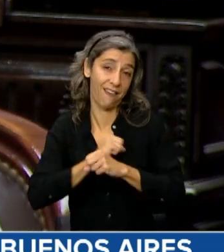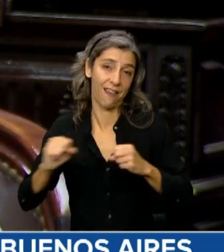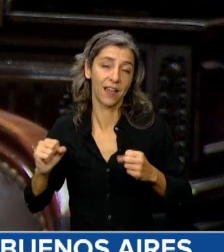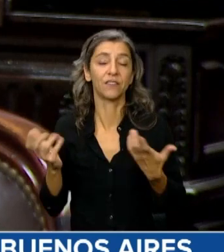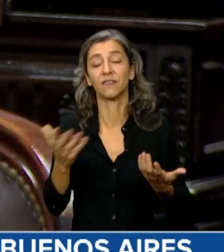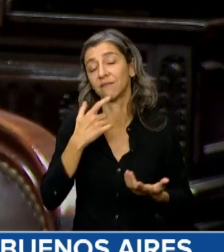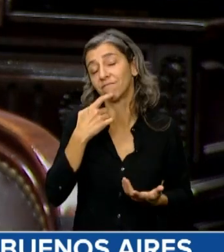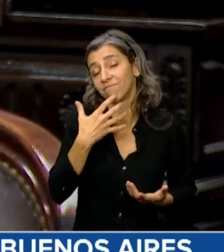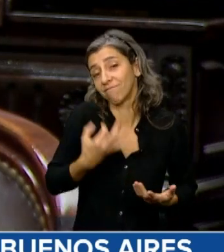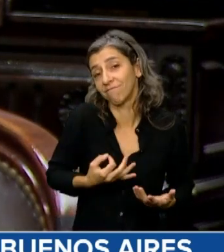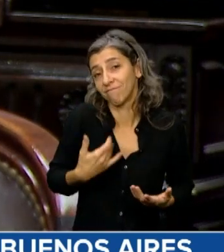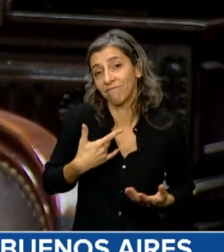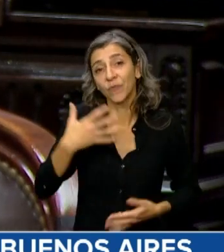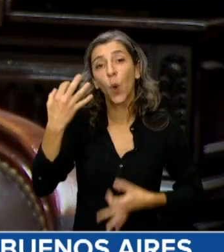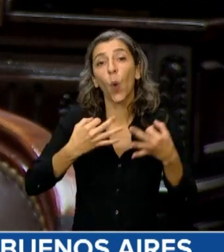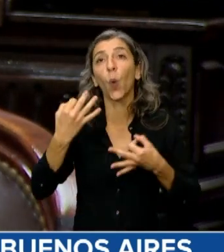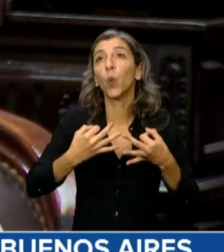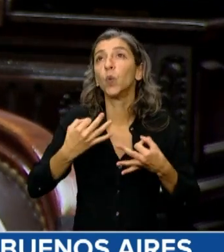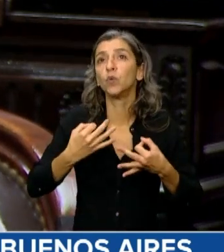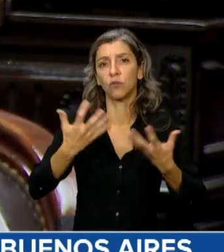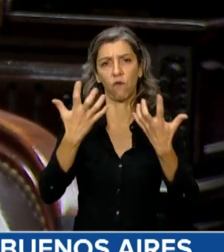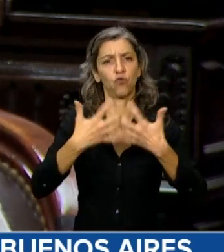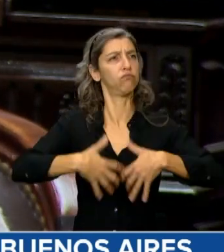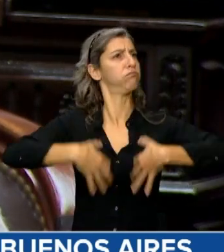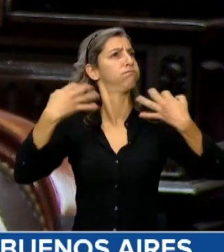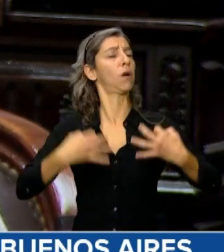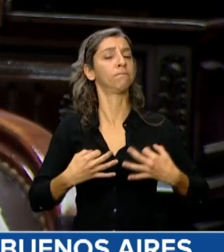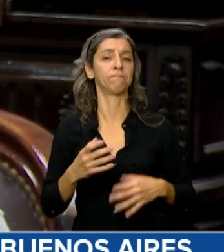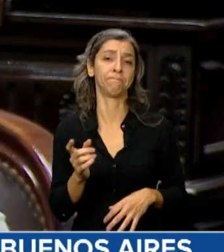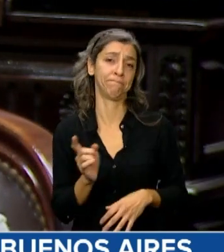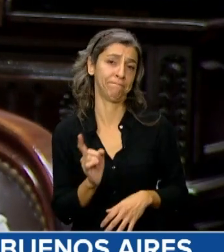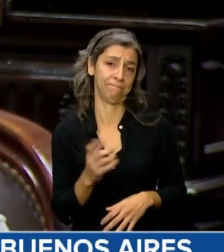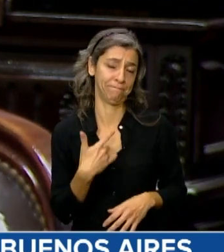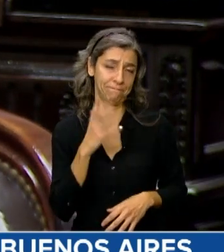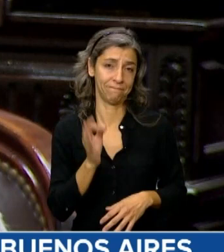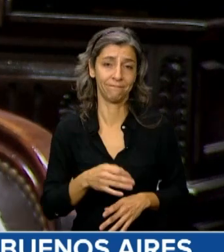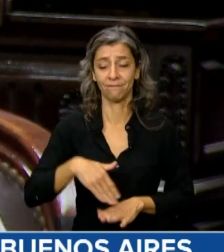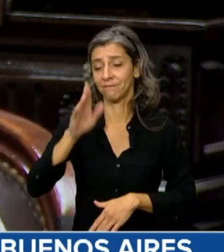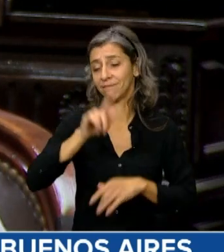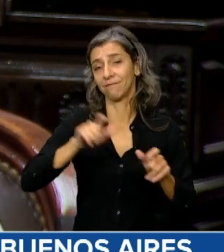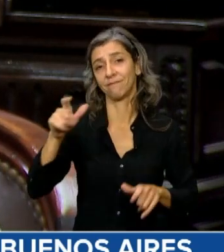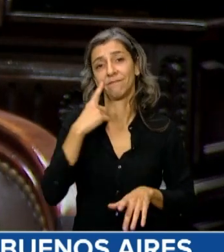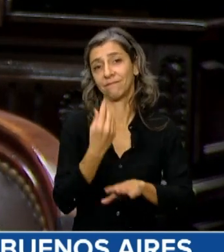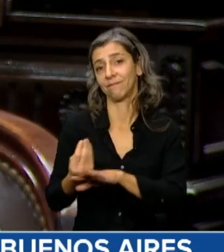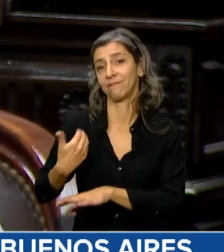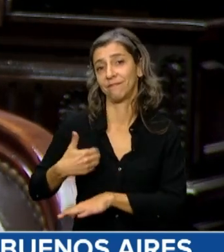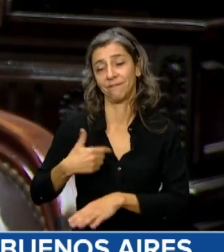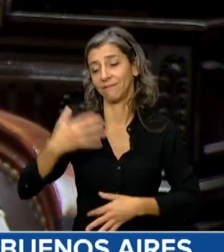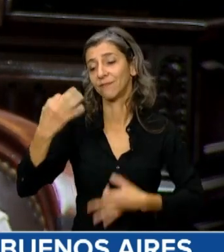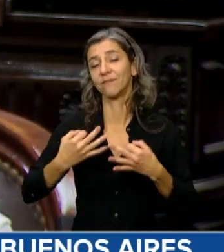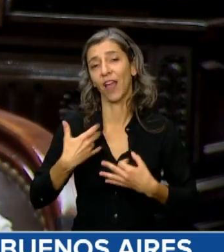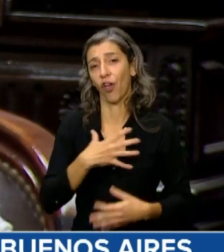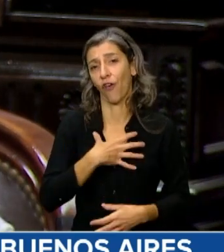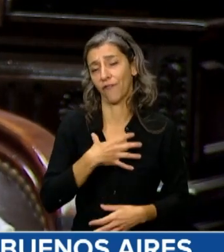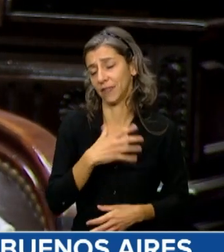bien? No. No, yo no vengo a defender a la justicia. Por alguna razón, la mayoría de los argentinos no confía en su sistema de justicia. Pero